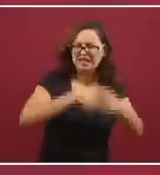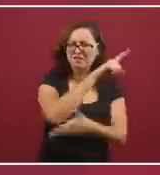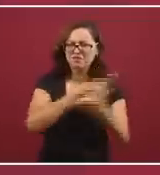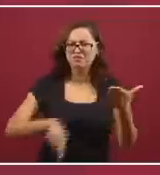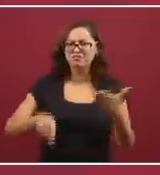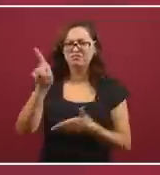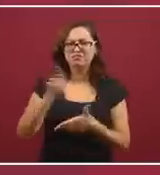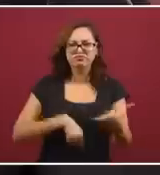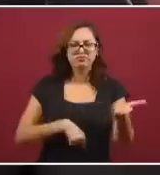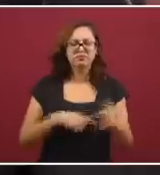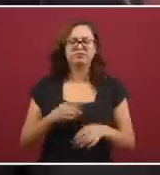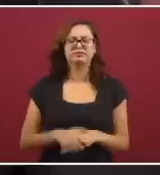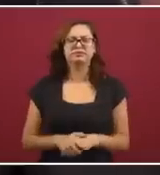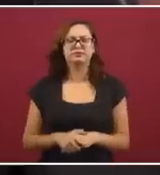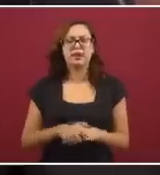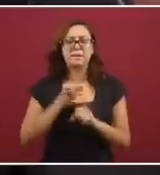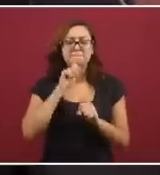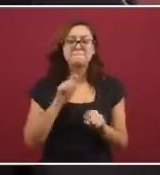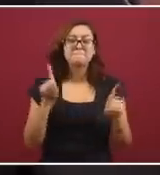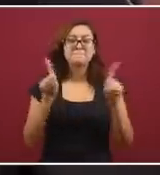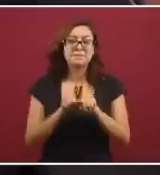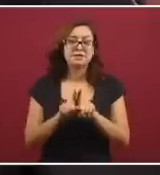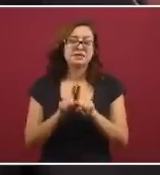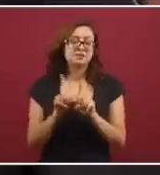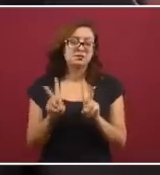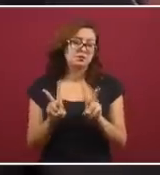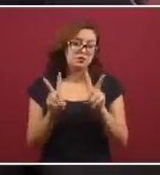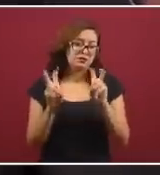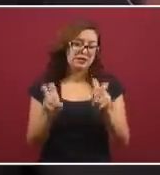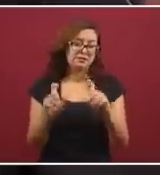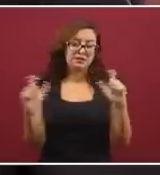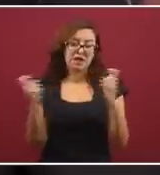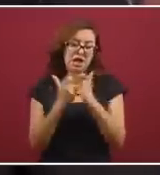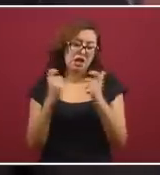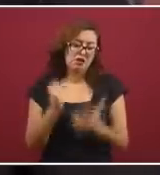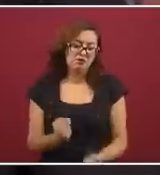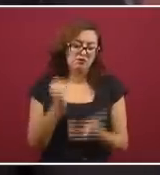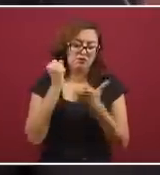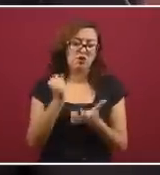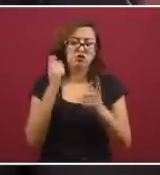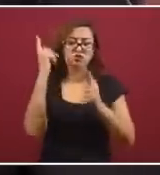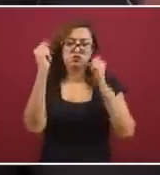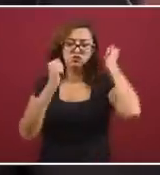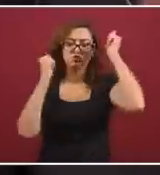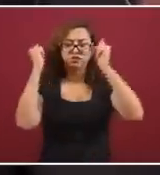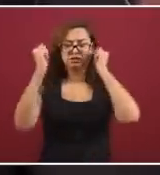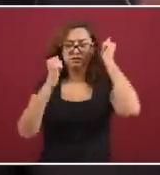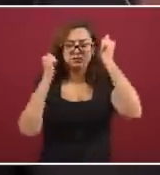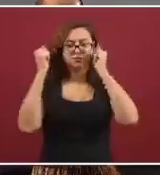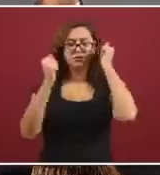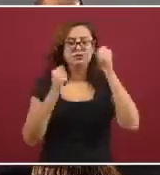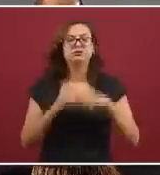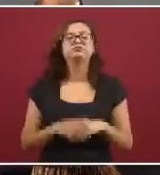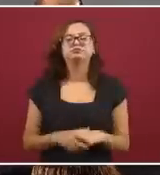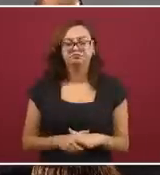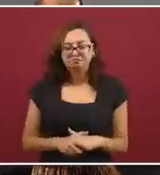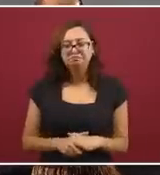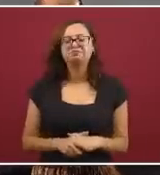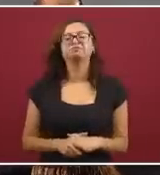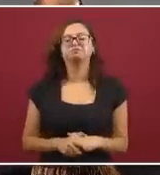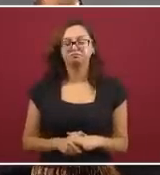y es lo mismo de este fondo de el turismo y si en efecto